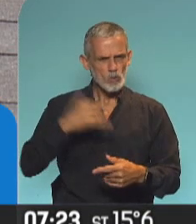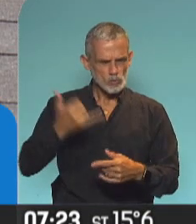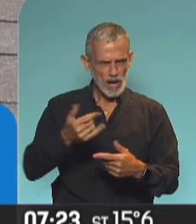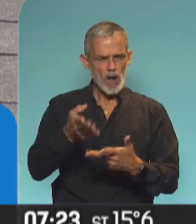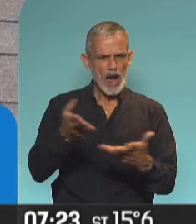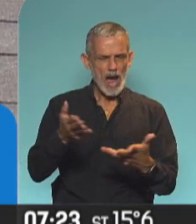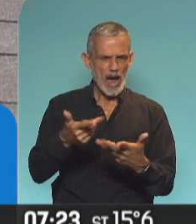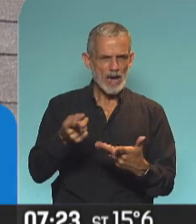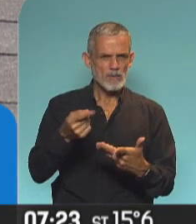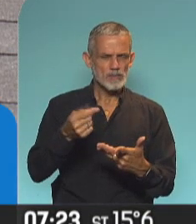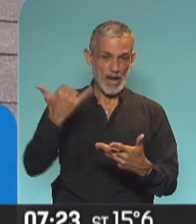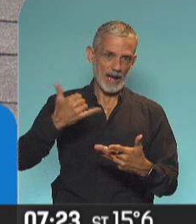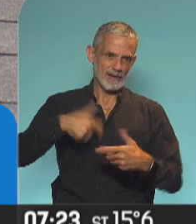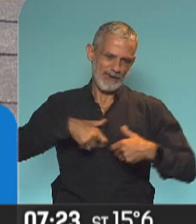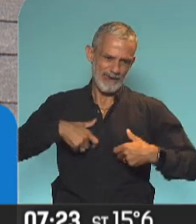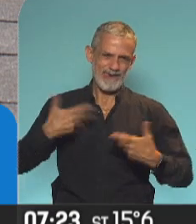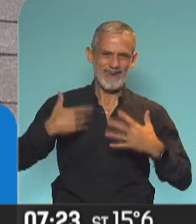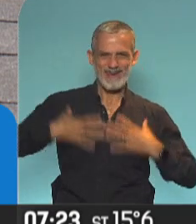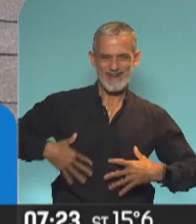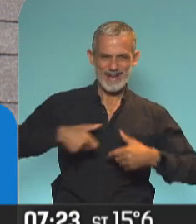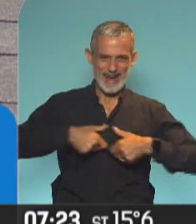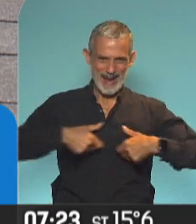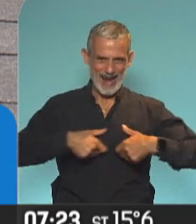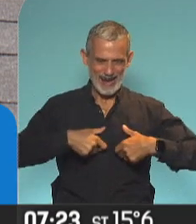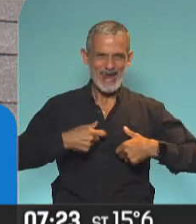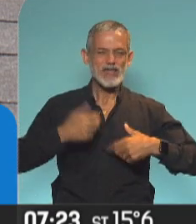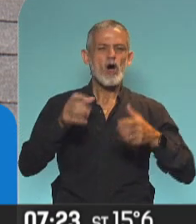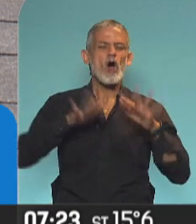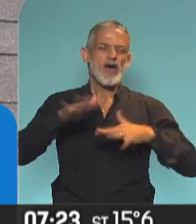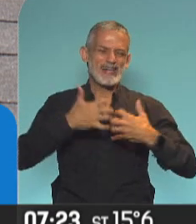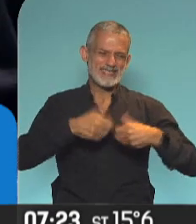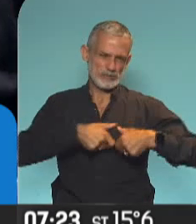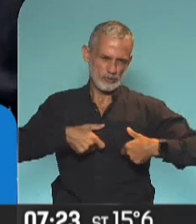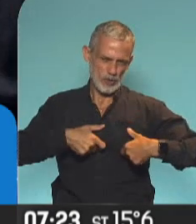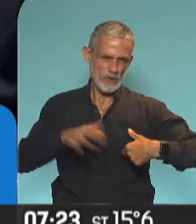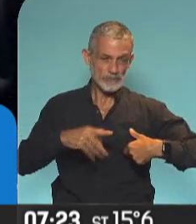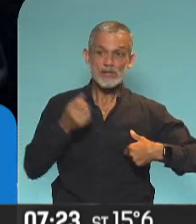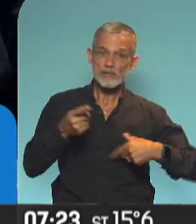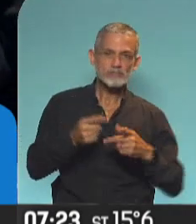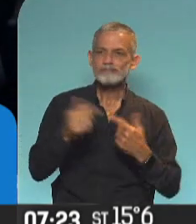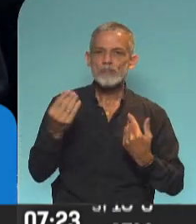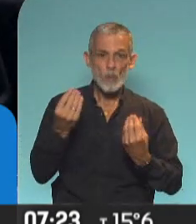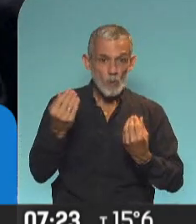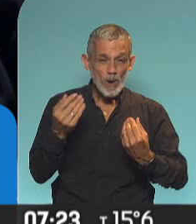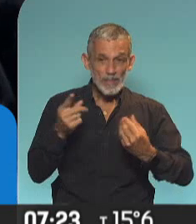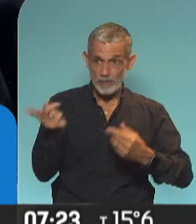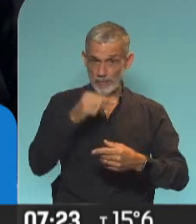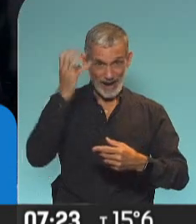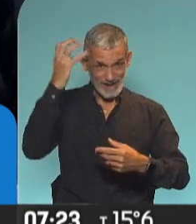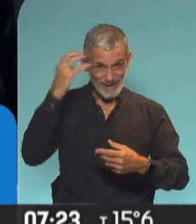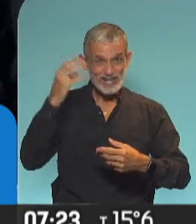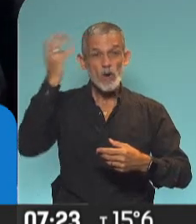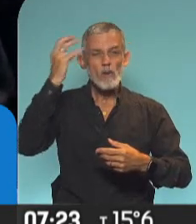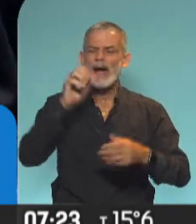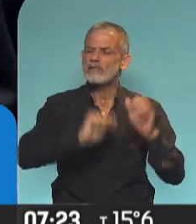van a estar identificados con el carnet citó de organización donde les vamos a ir indicando que pueden pasar al baño los baños